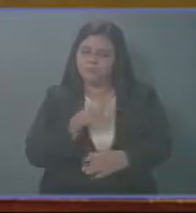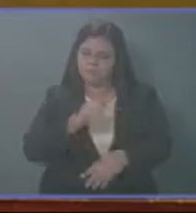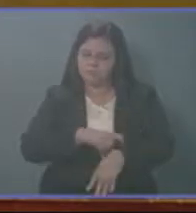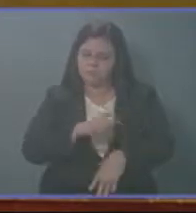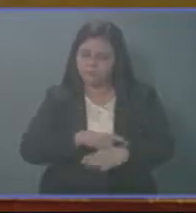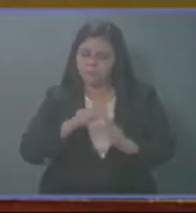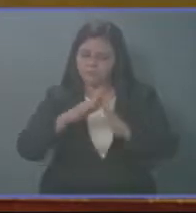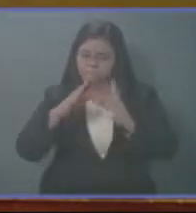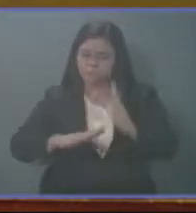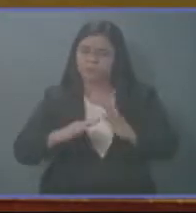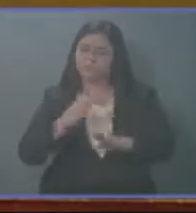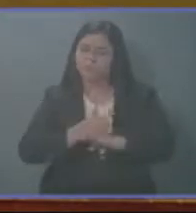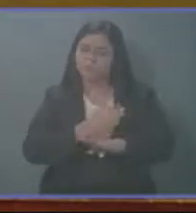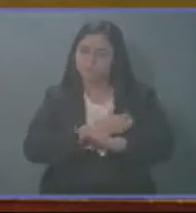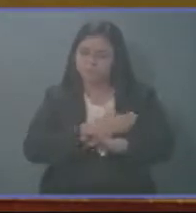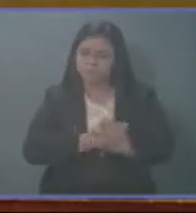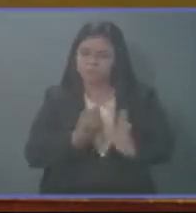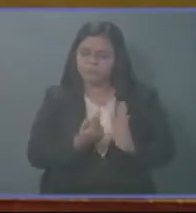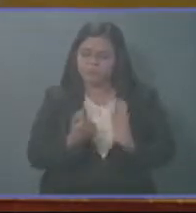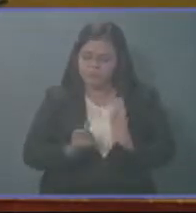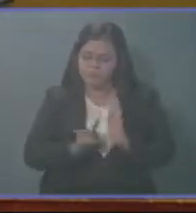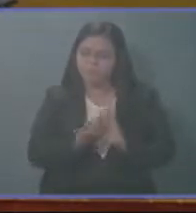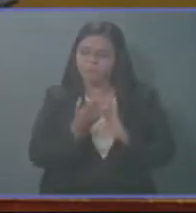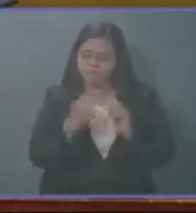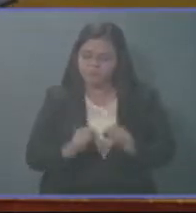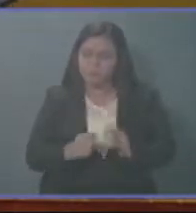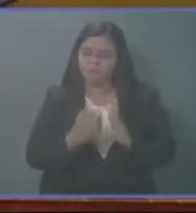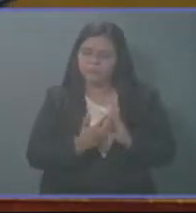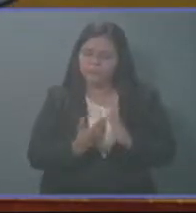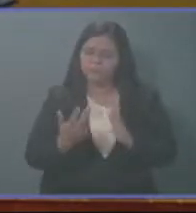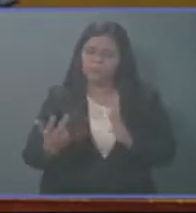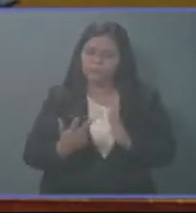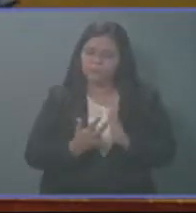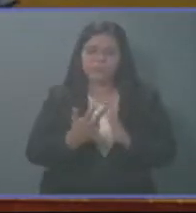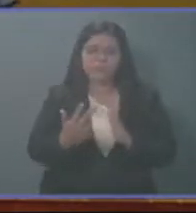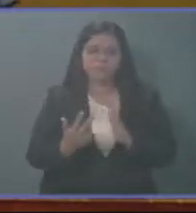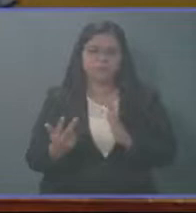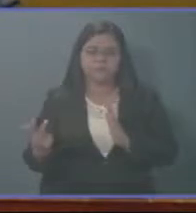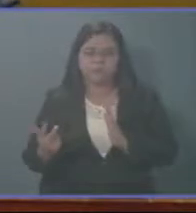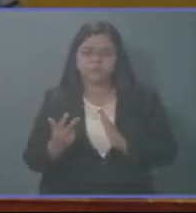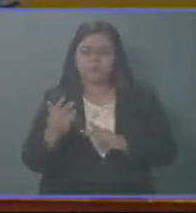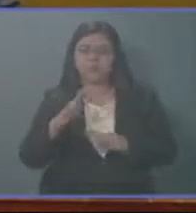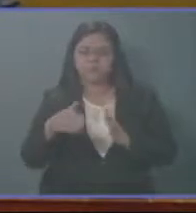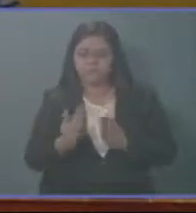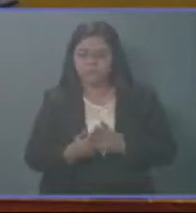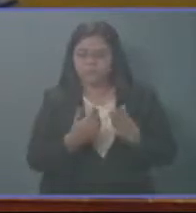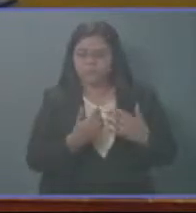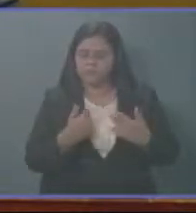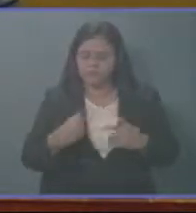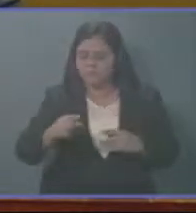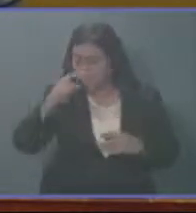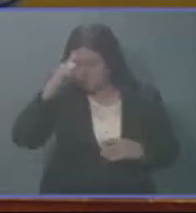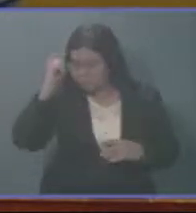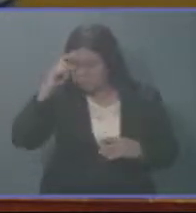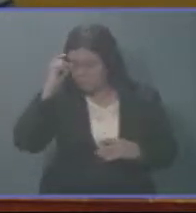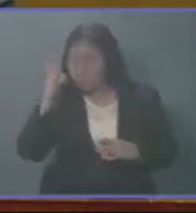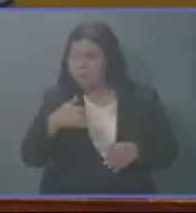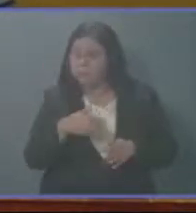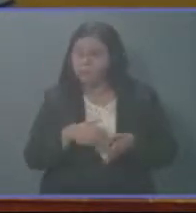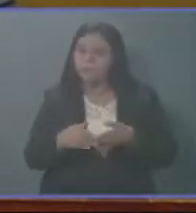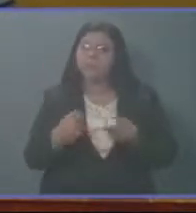salvadoreños y empieza un proceso de reanudación de la actividad económica por